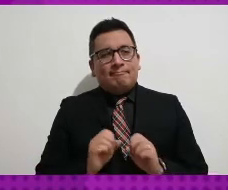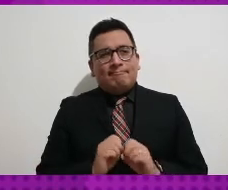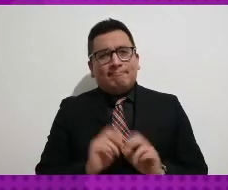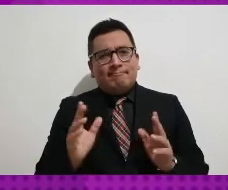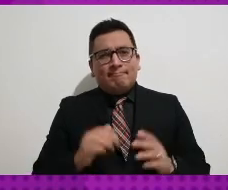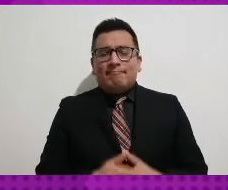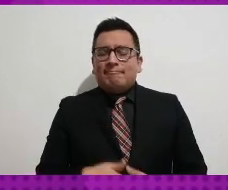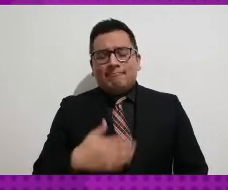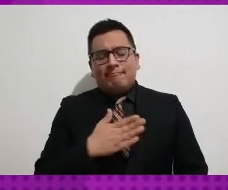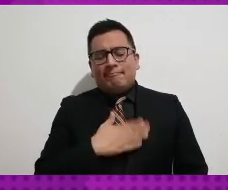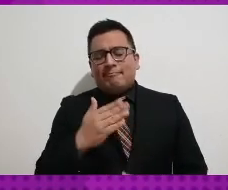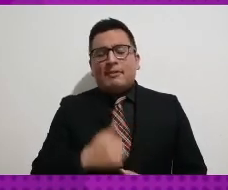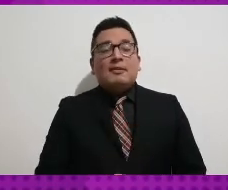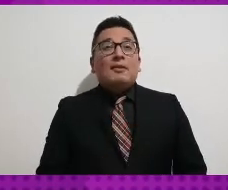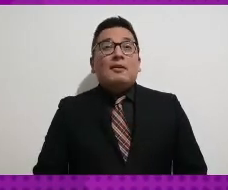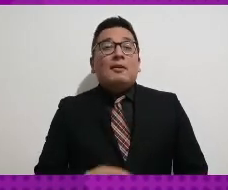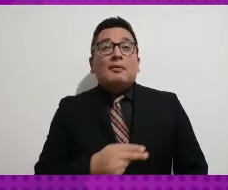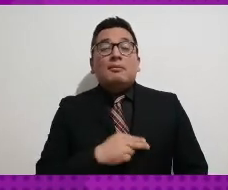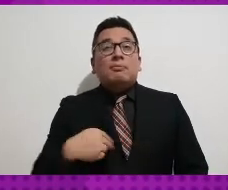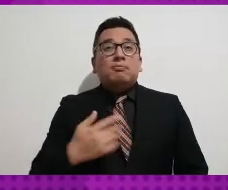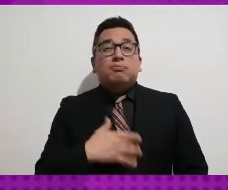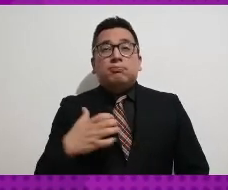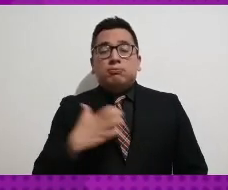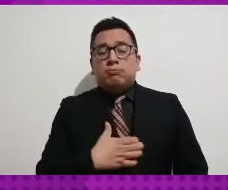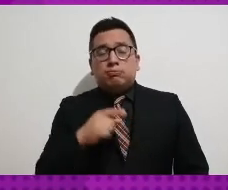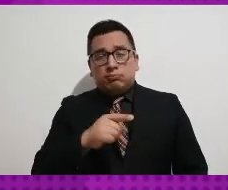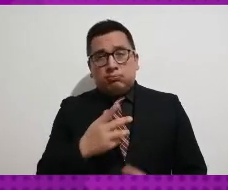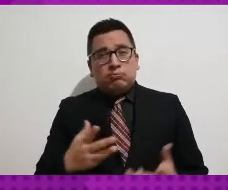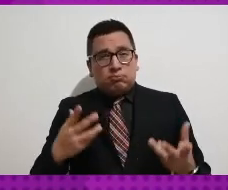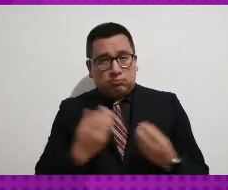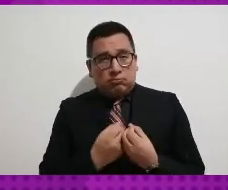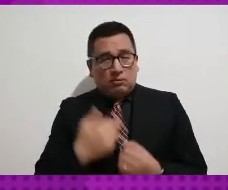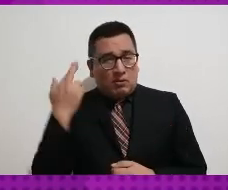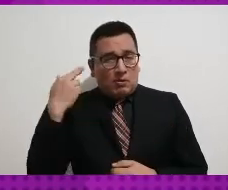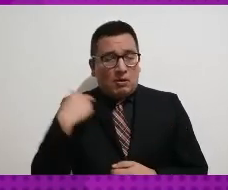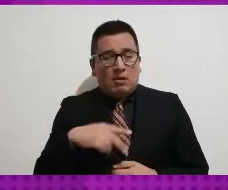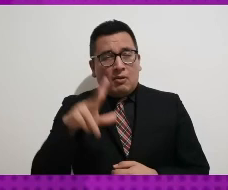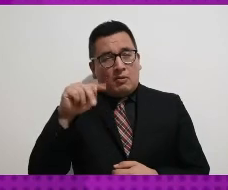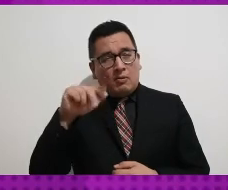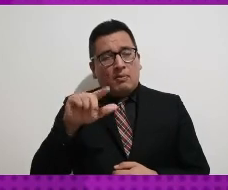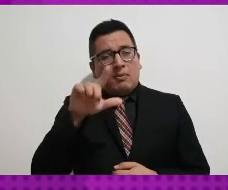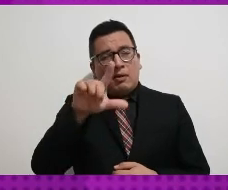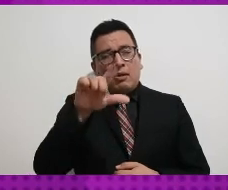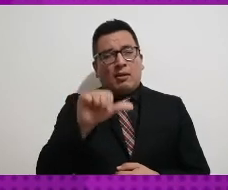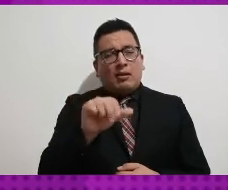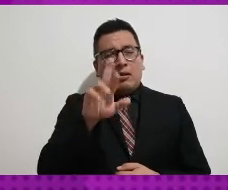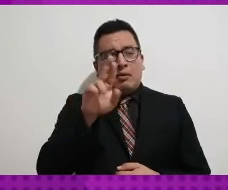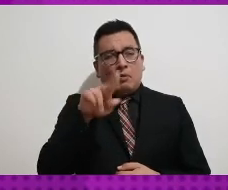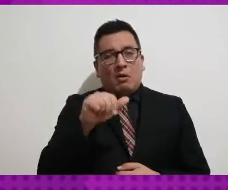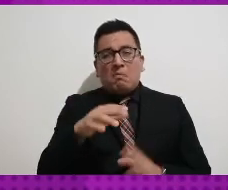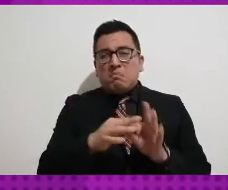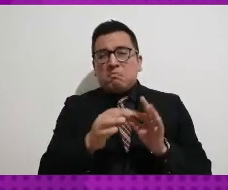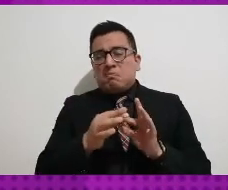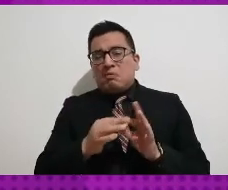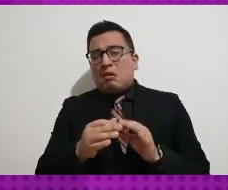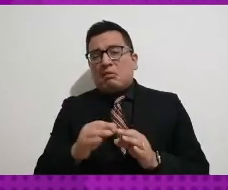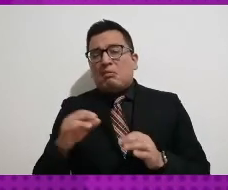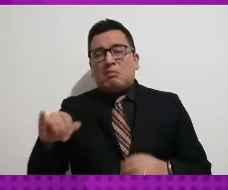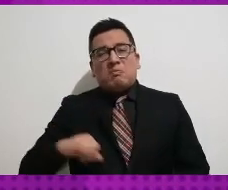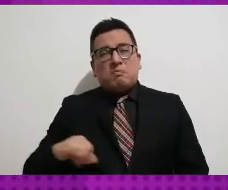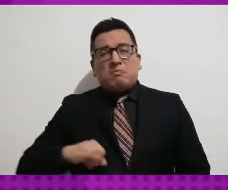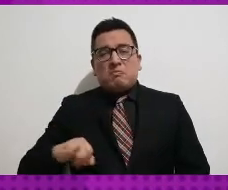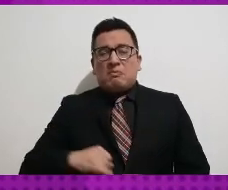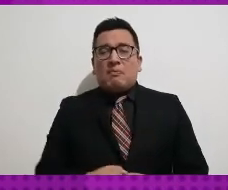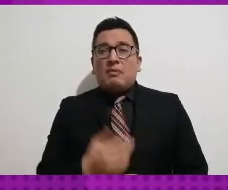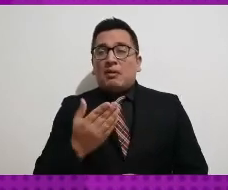Claro que sí, consejera, y bueno, pues es un placer el haber estado con usted aquí en el programa de La Urna con esta interesante, muy interesante charla con el maestro